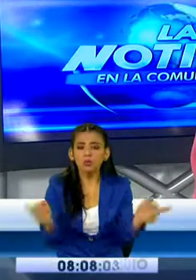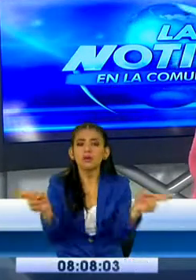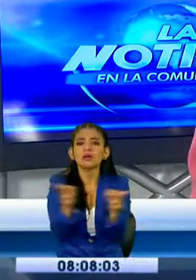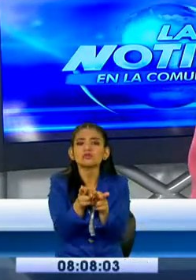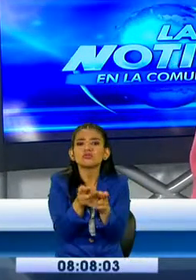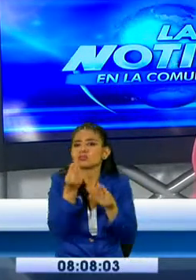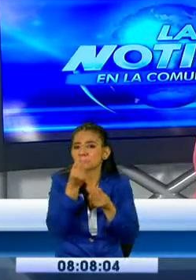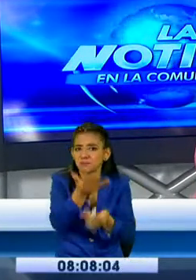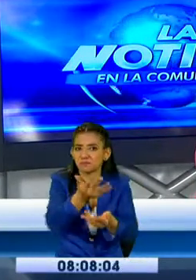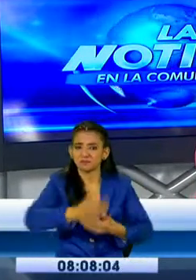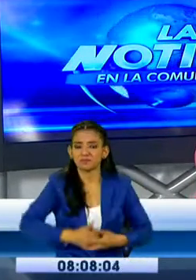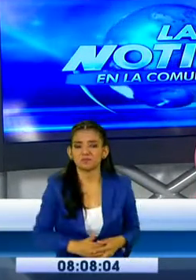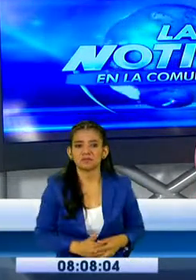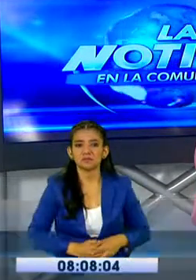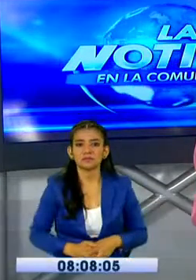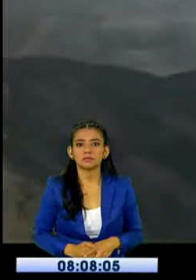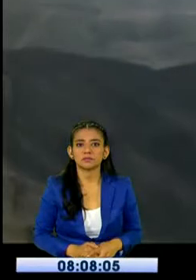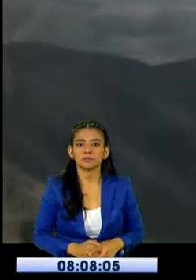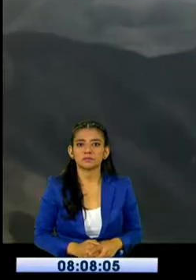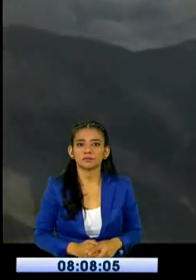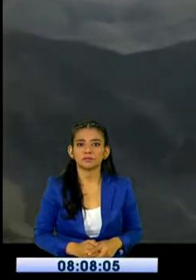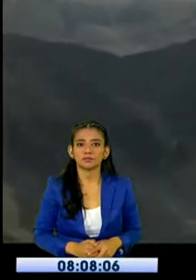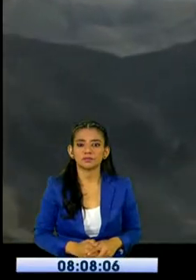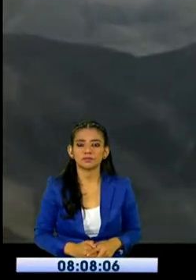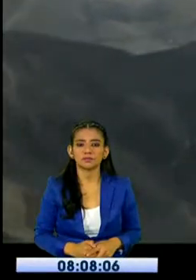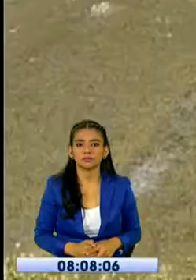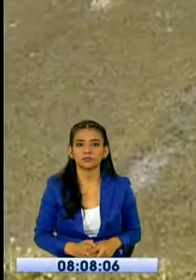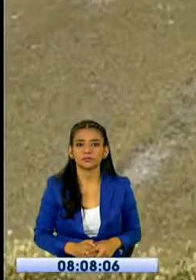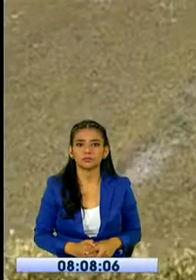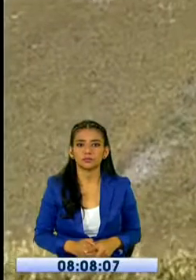un resumen de lo acontecido.